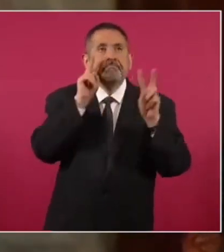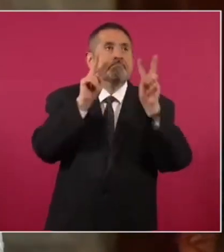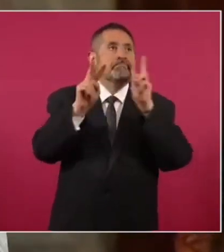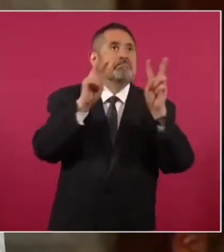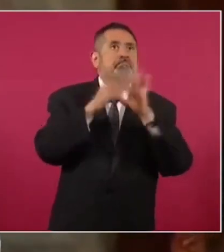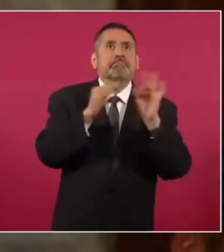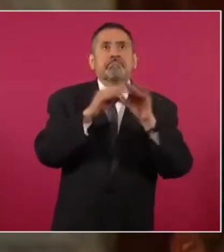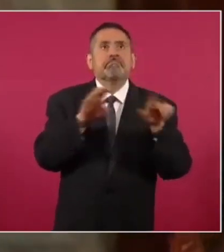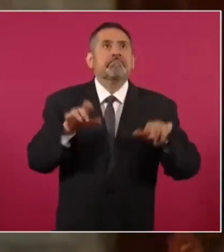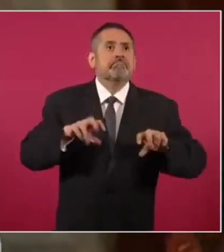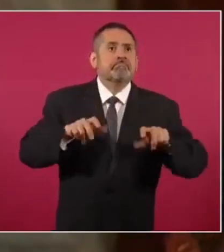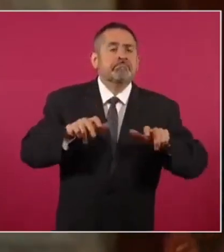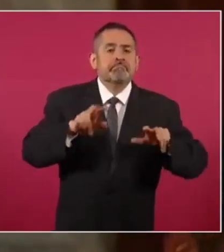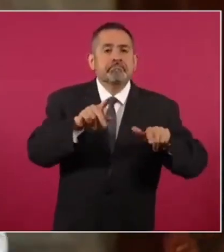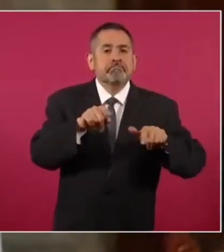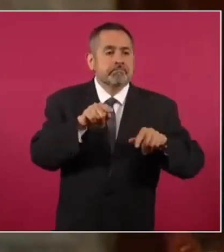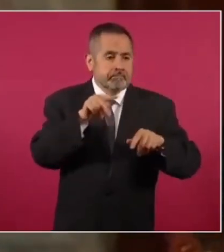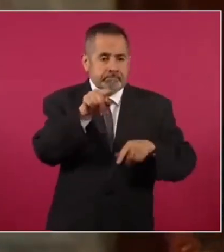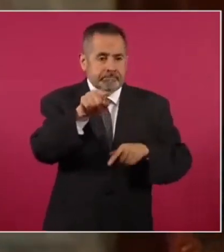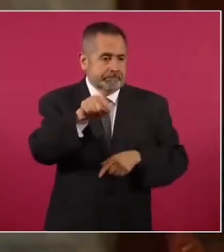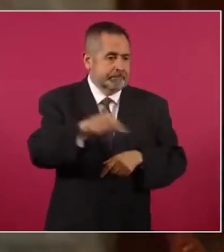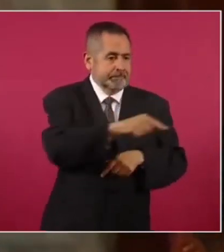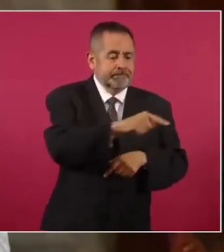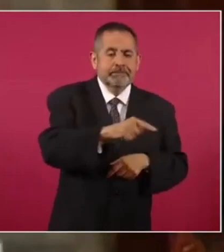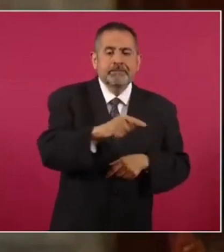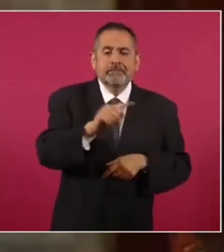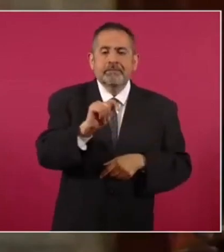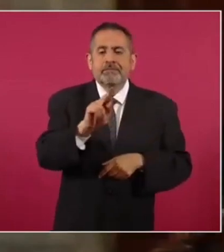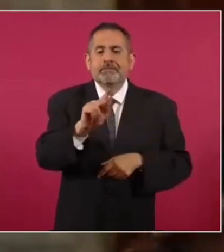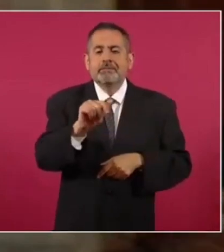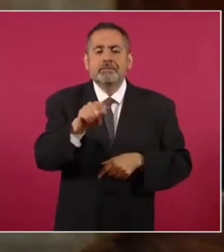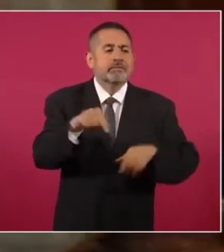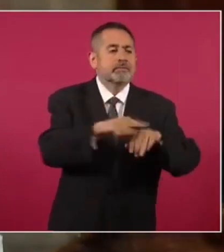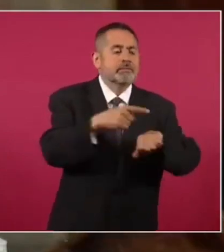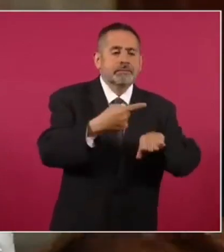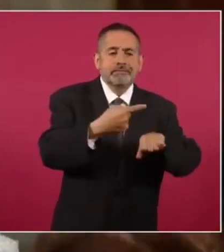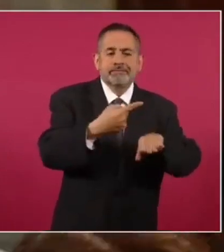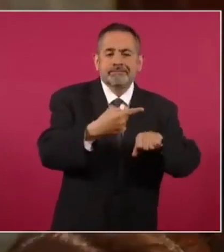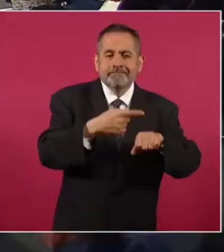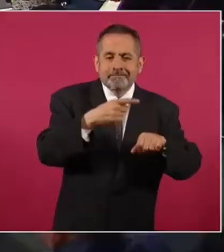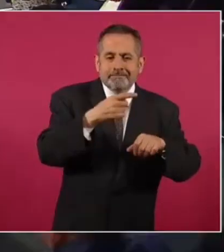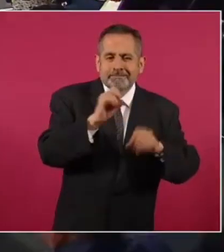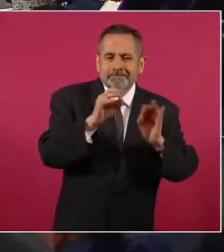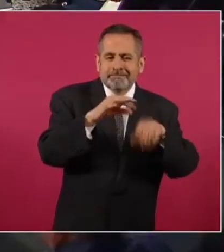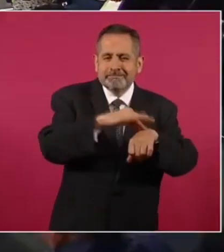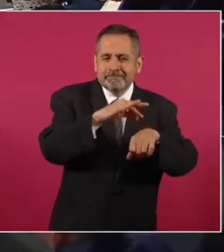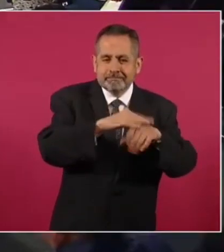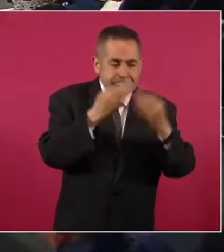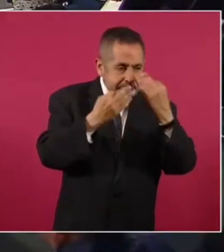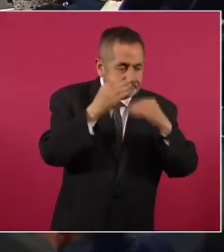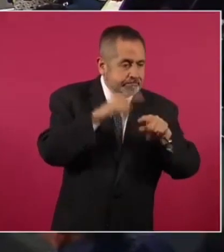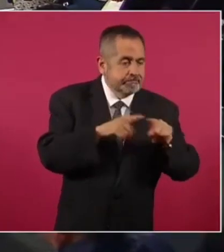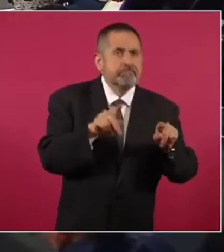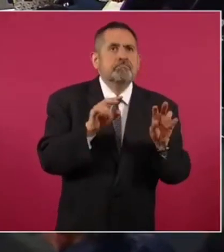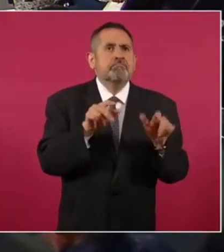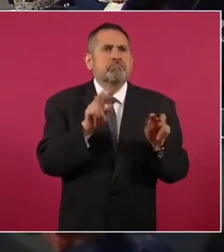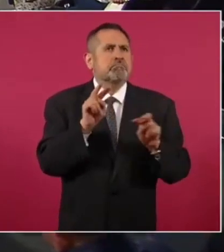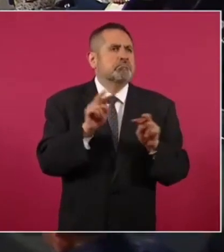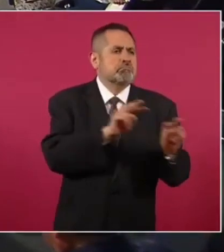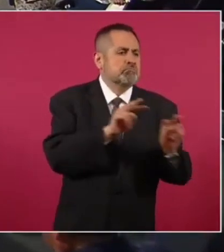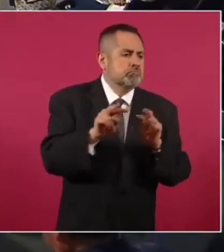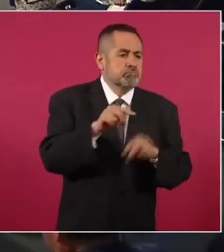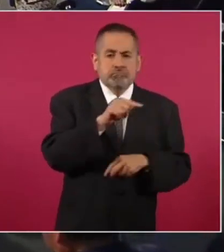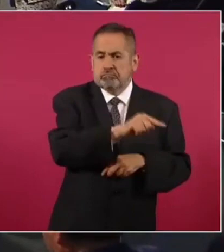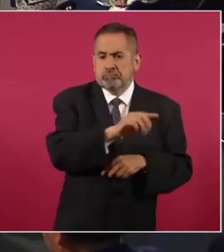monitor cuando la tuta estaba yendo a la enfermería. Él había solicitado información, la enfermería nunca dio ninguna